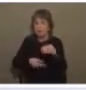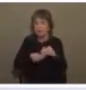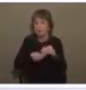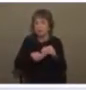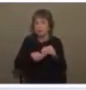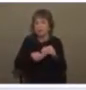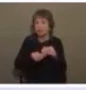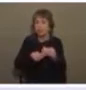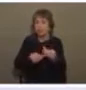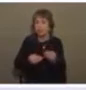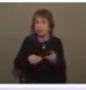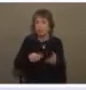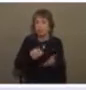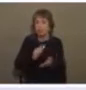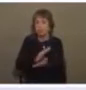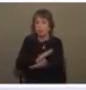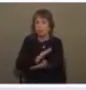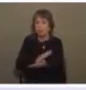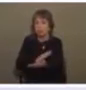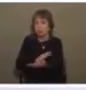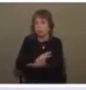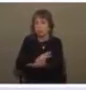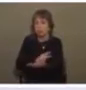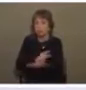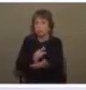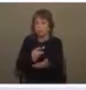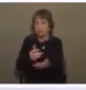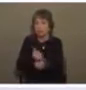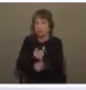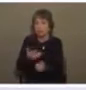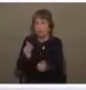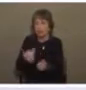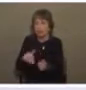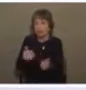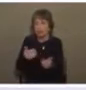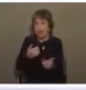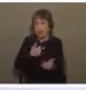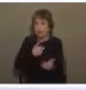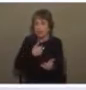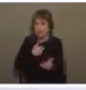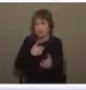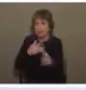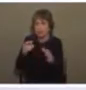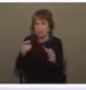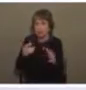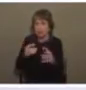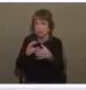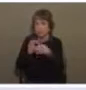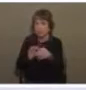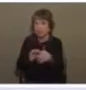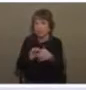lo que conlleva la situación de la autoridad. Gracias.